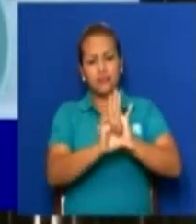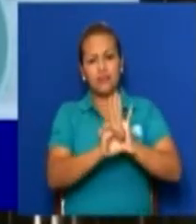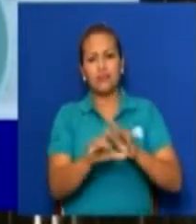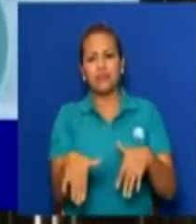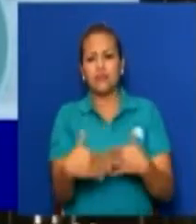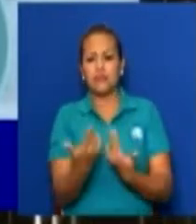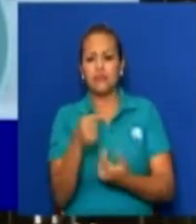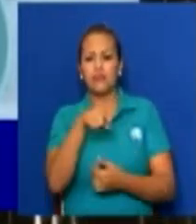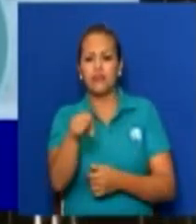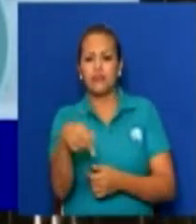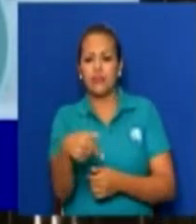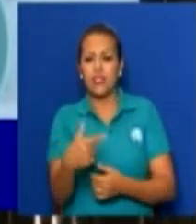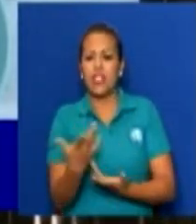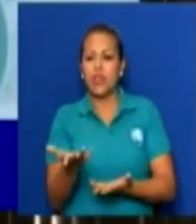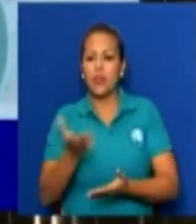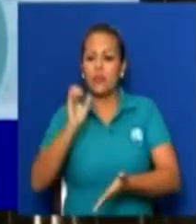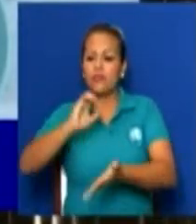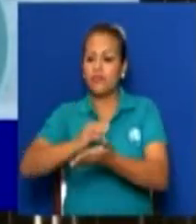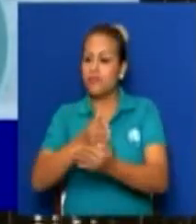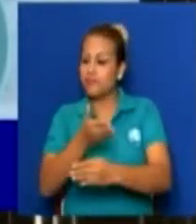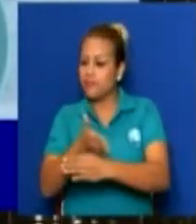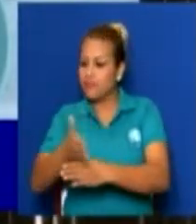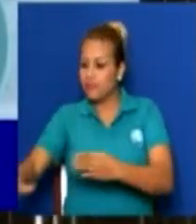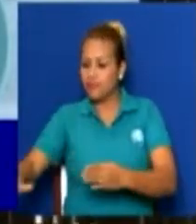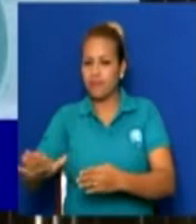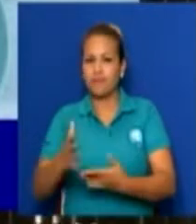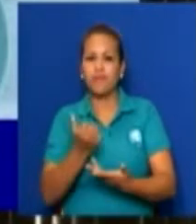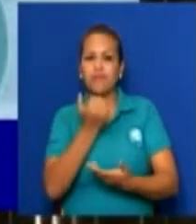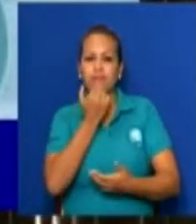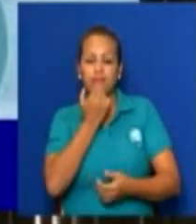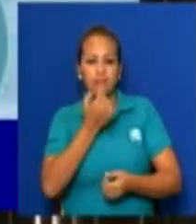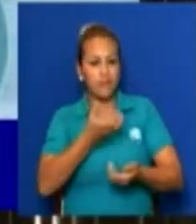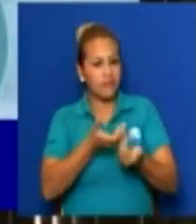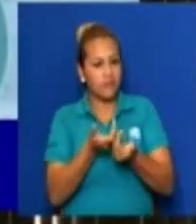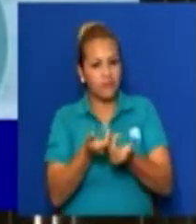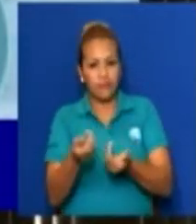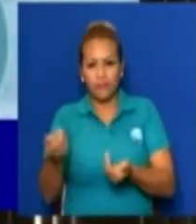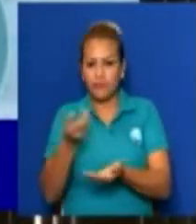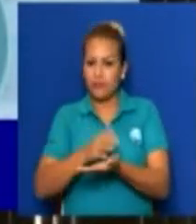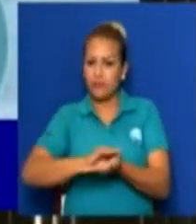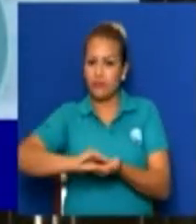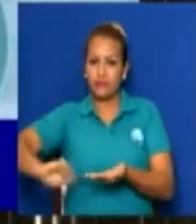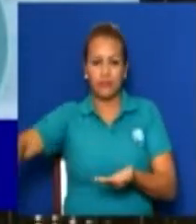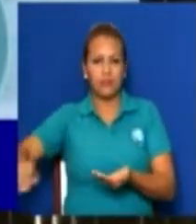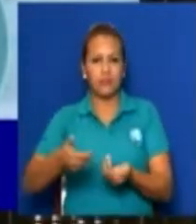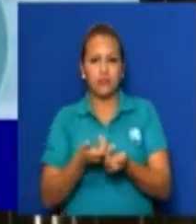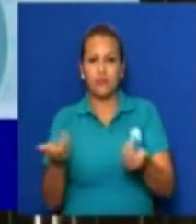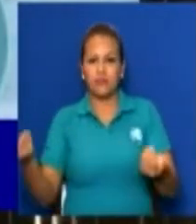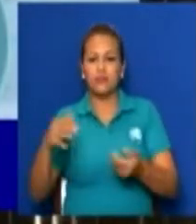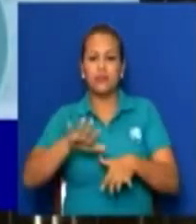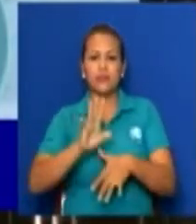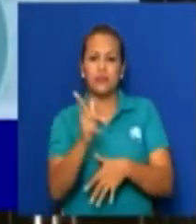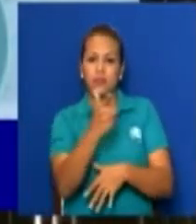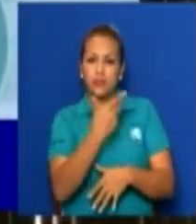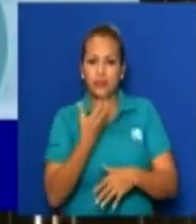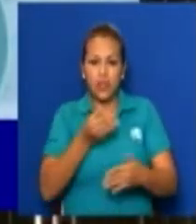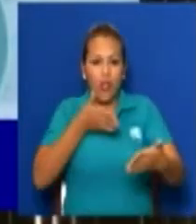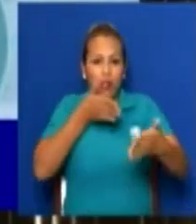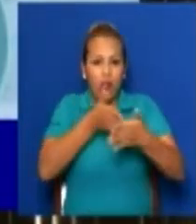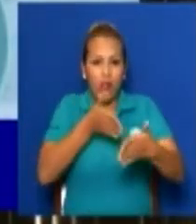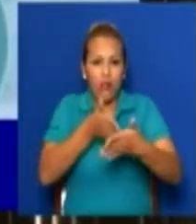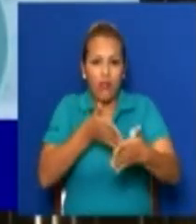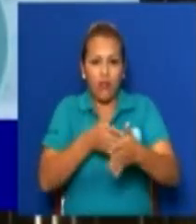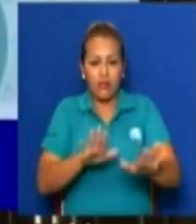derogar, eliminar, erradicar todos los obstáculos que impidan el